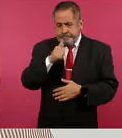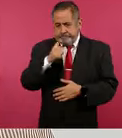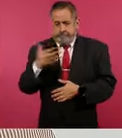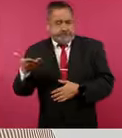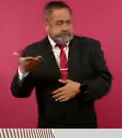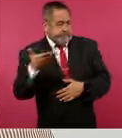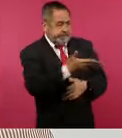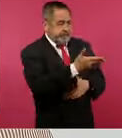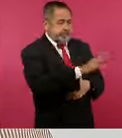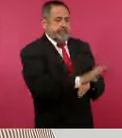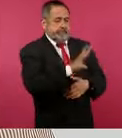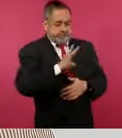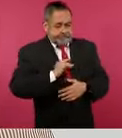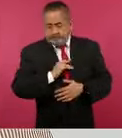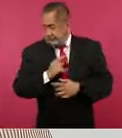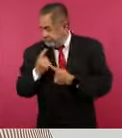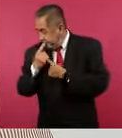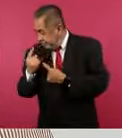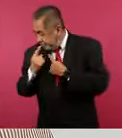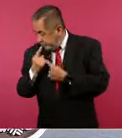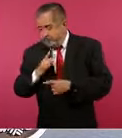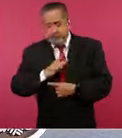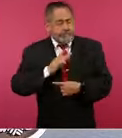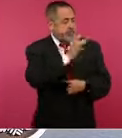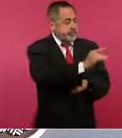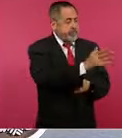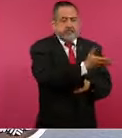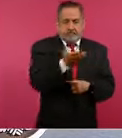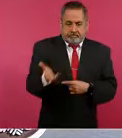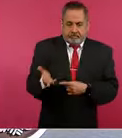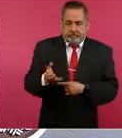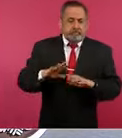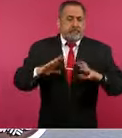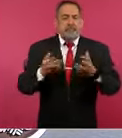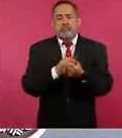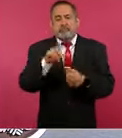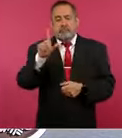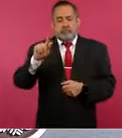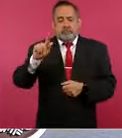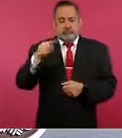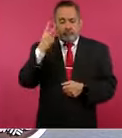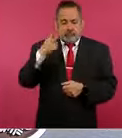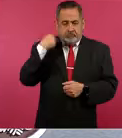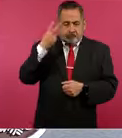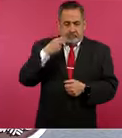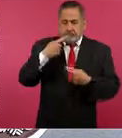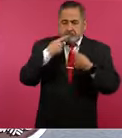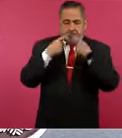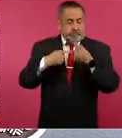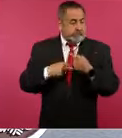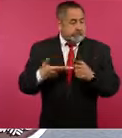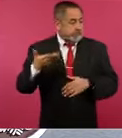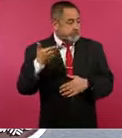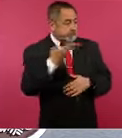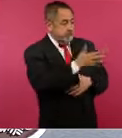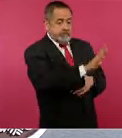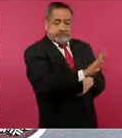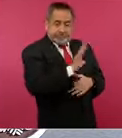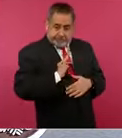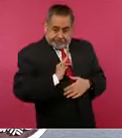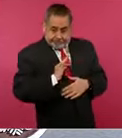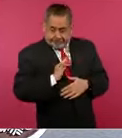ayuda a no demorar más de 72 horas en atender una petición